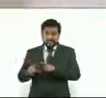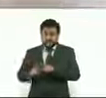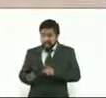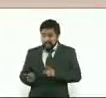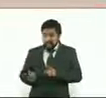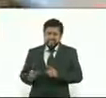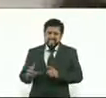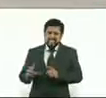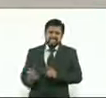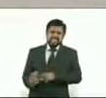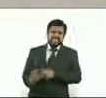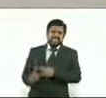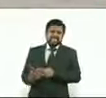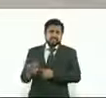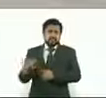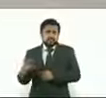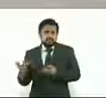sin esos minerales.